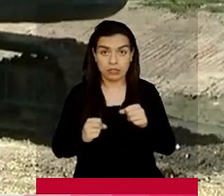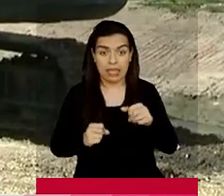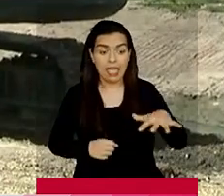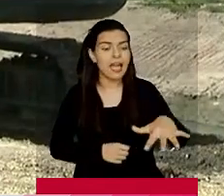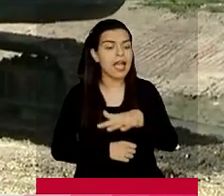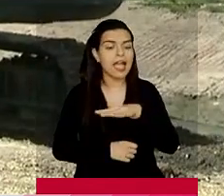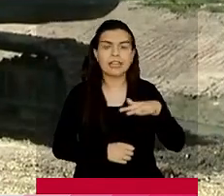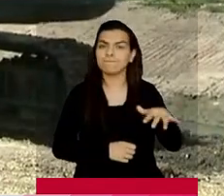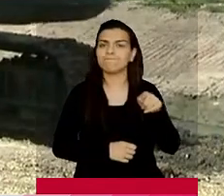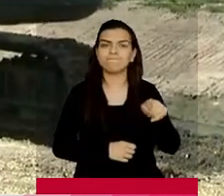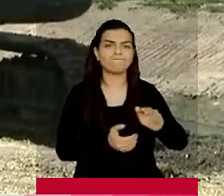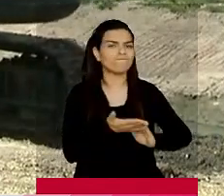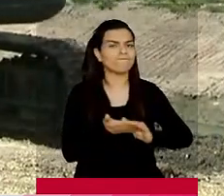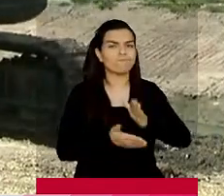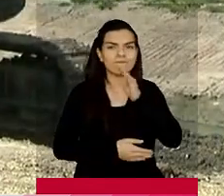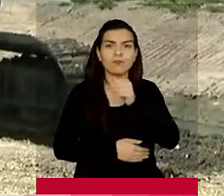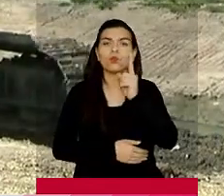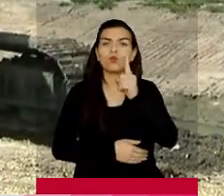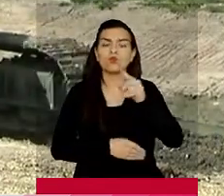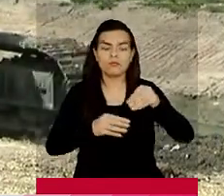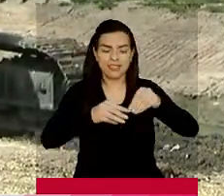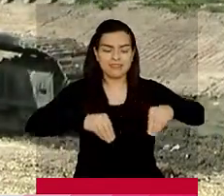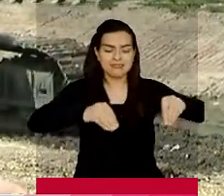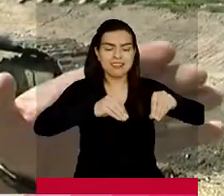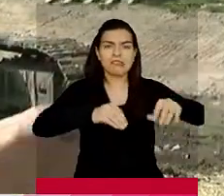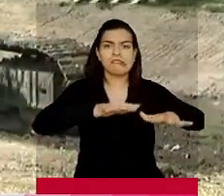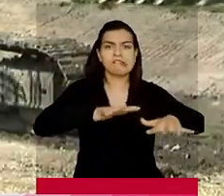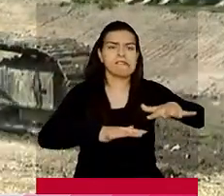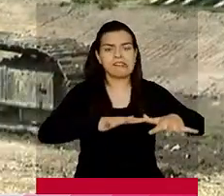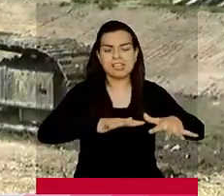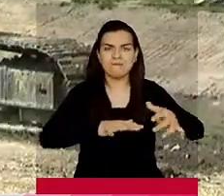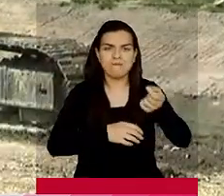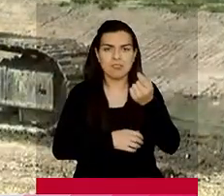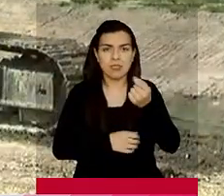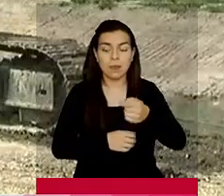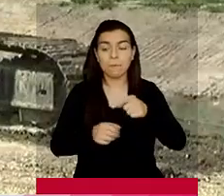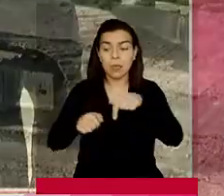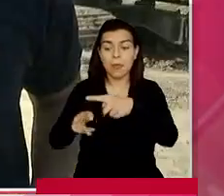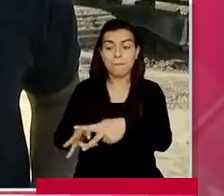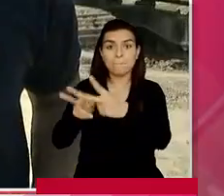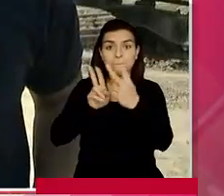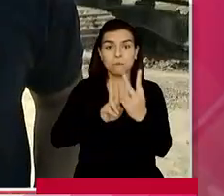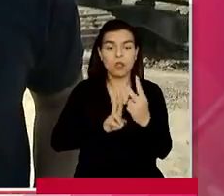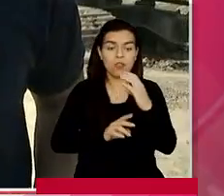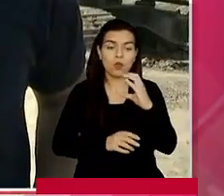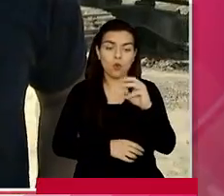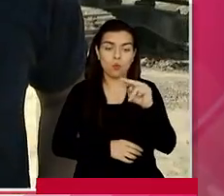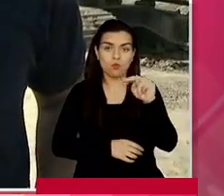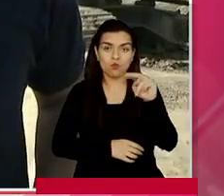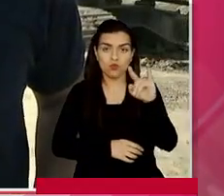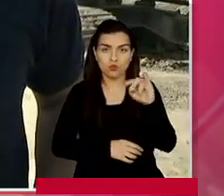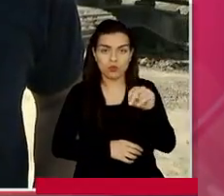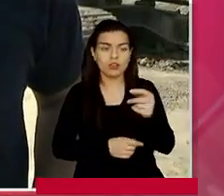vulnerabilidad en el terreno. Desde el puente del Común, cerca al municipio de Chía, Cundinamarca, Juan Carlos Vallejo, Noticias Capital.